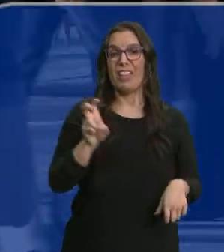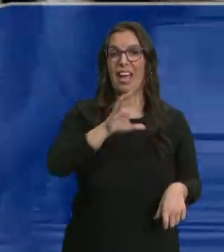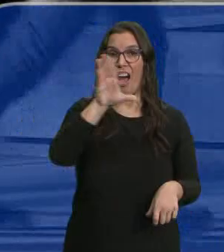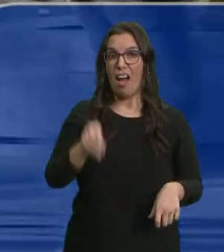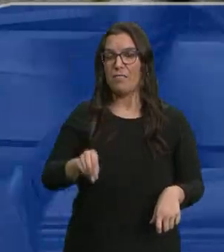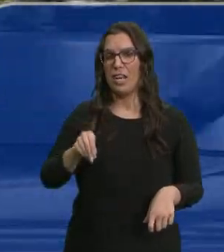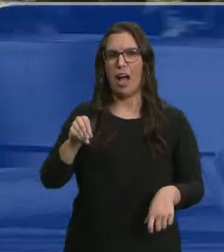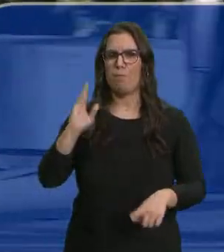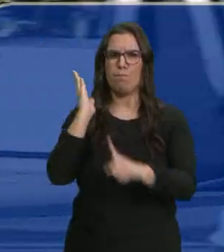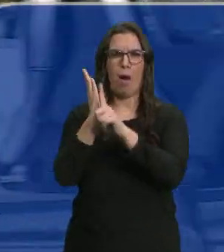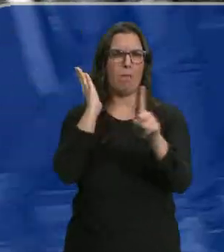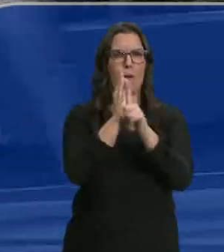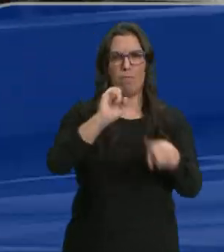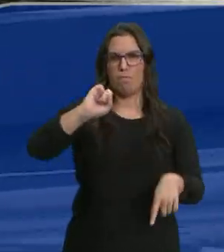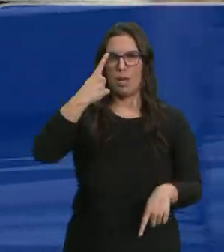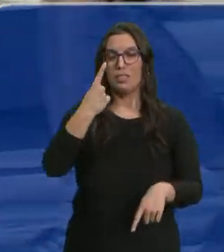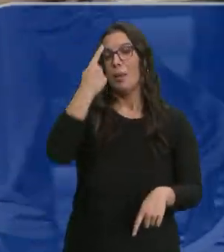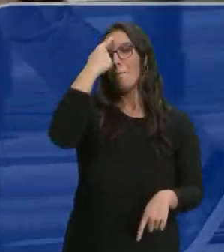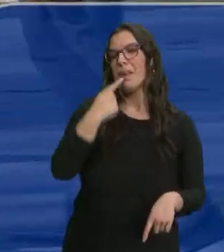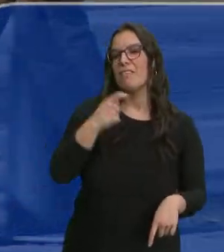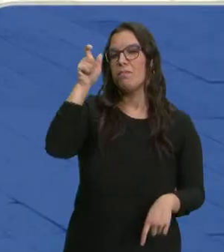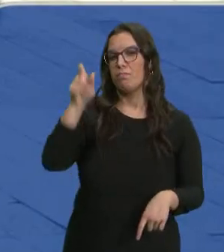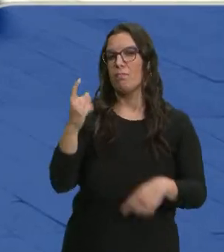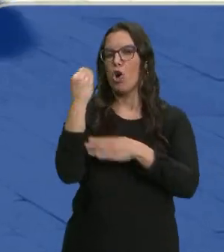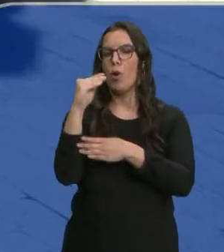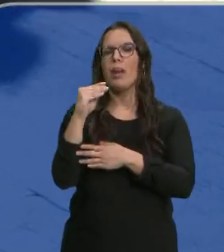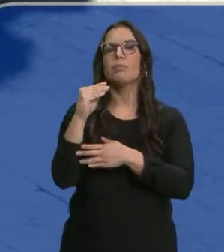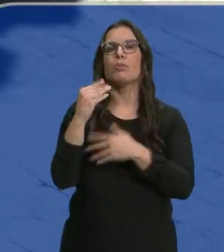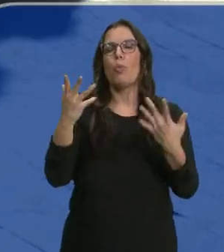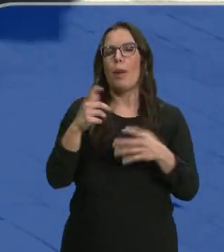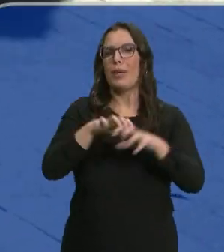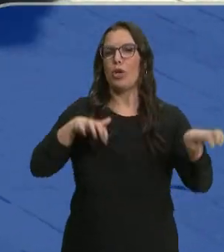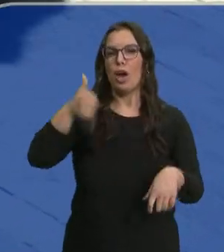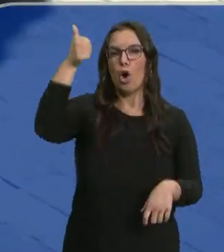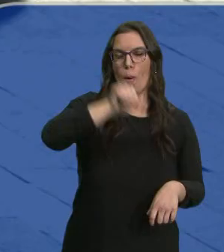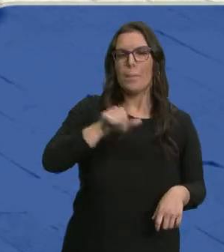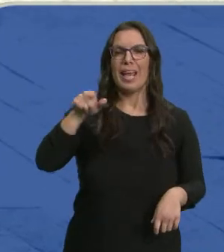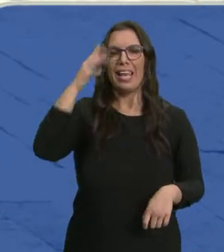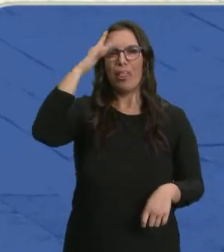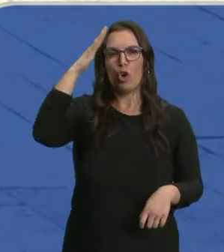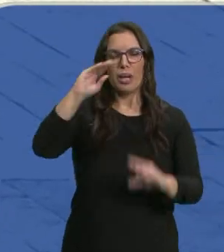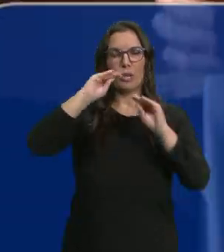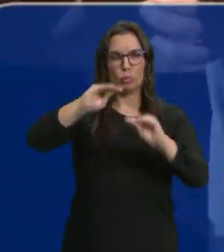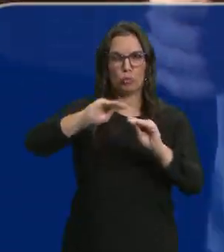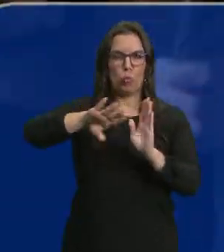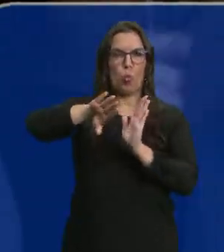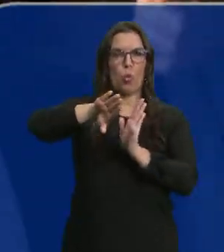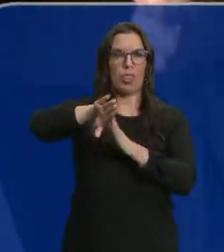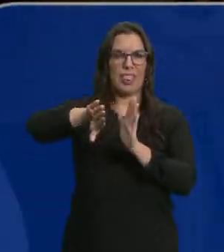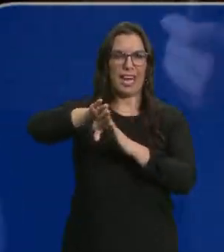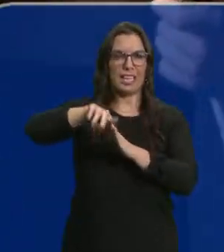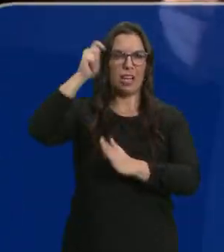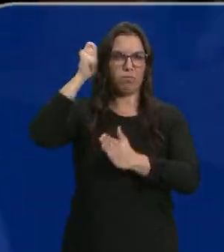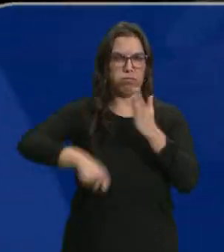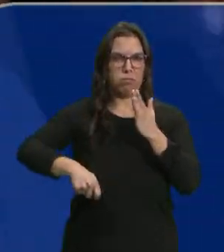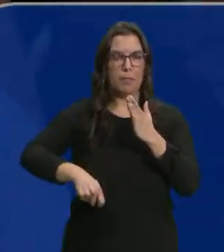África son las principales víctimas. El perfil del joven racista es un hombre que se posiciona ideológicamente en la extrema derecha.